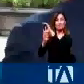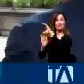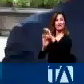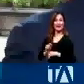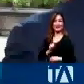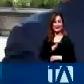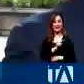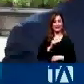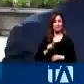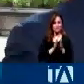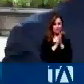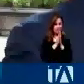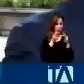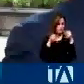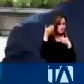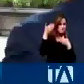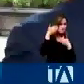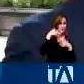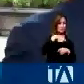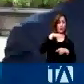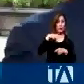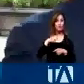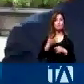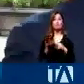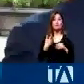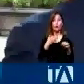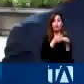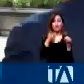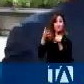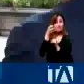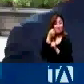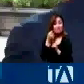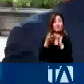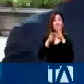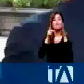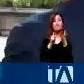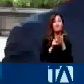objetivo, lo que están es desestabilizando la democracia ecuatoriana, y